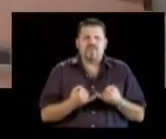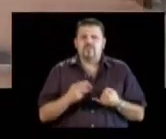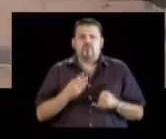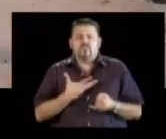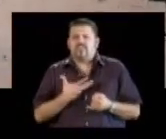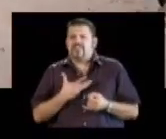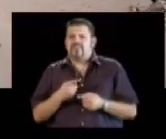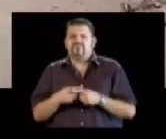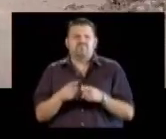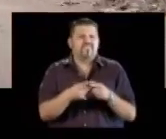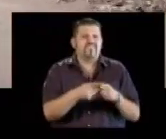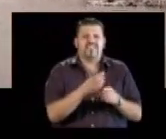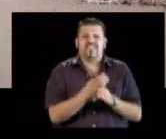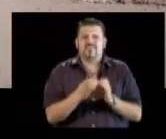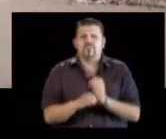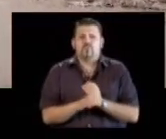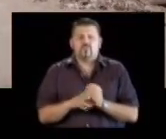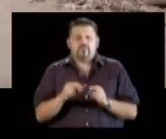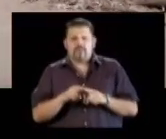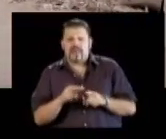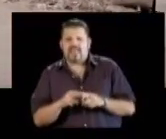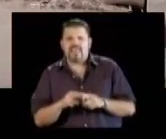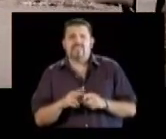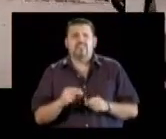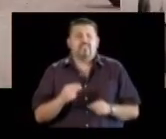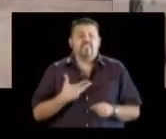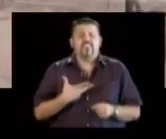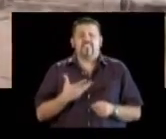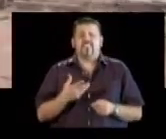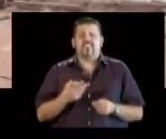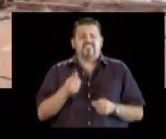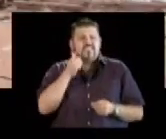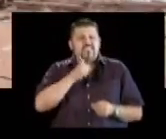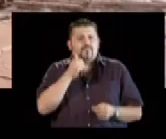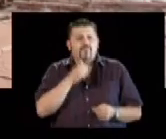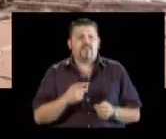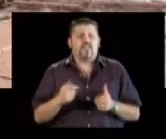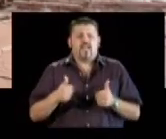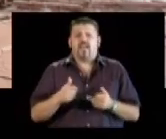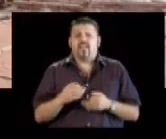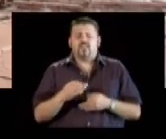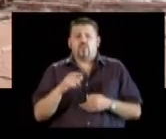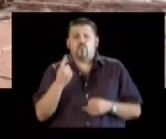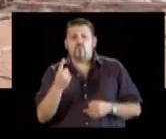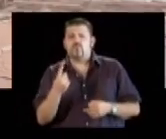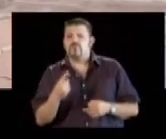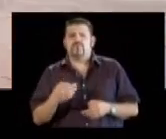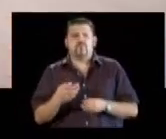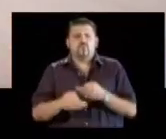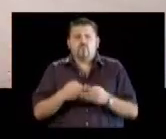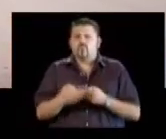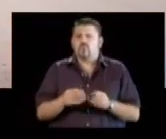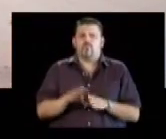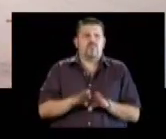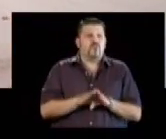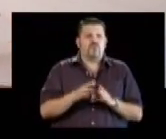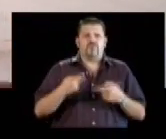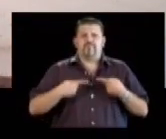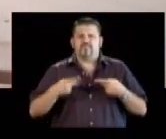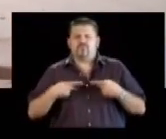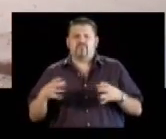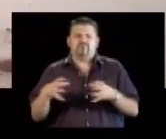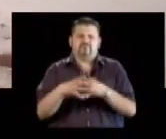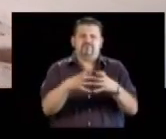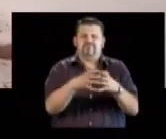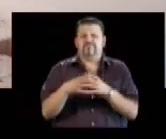podría llamarse un parque en forma. En las calles siempre hay muchachos bajitos, muchas pandillas, son colonias